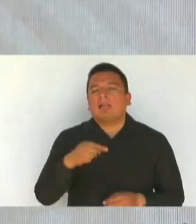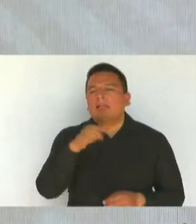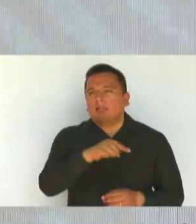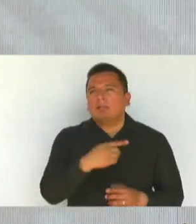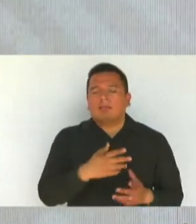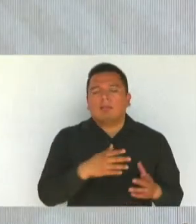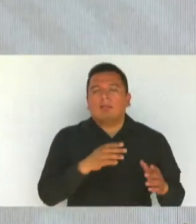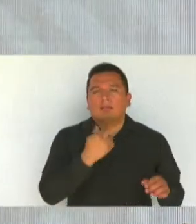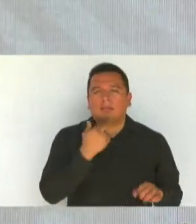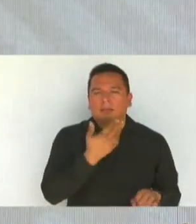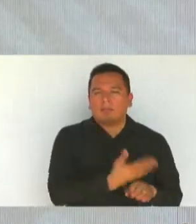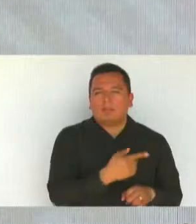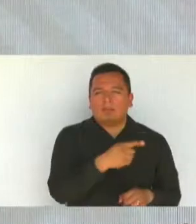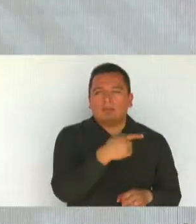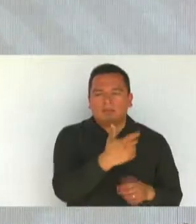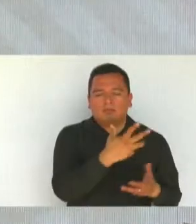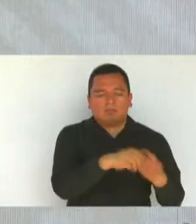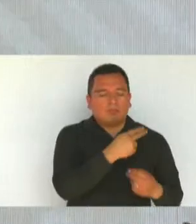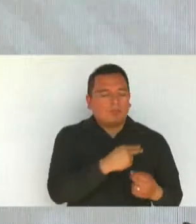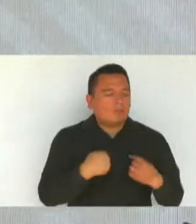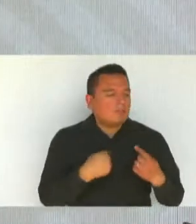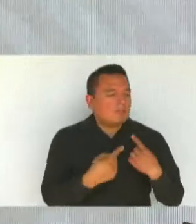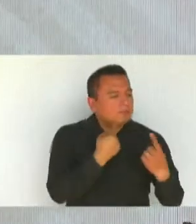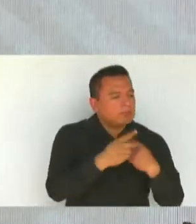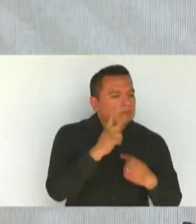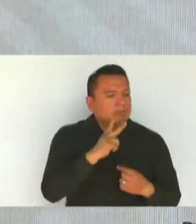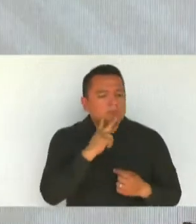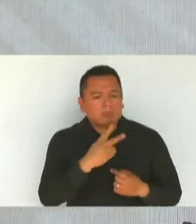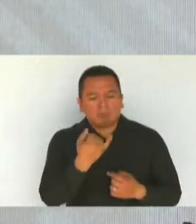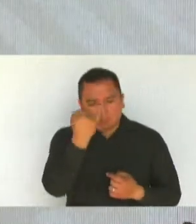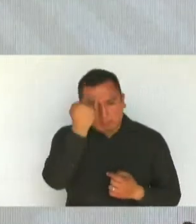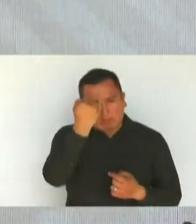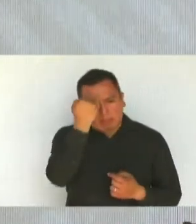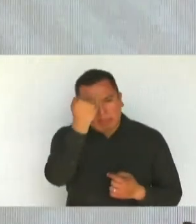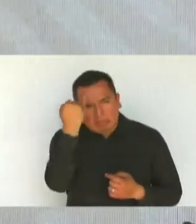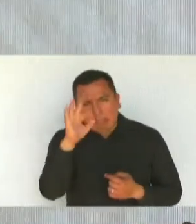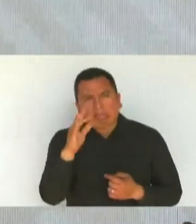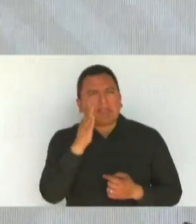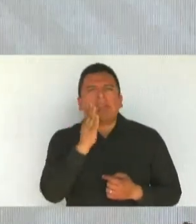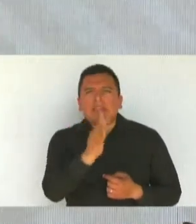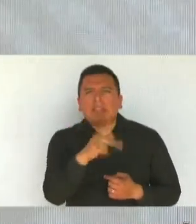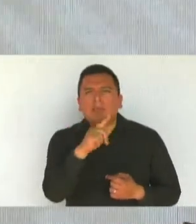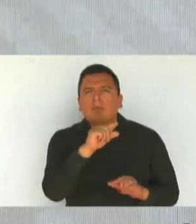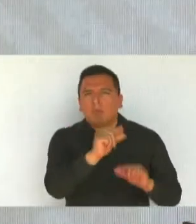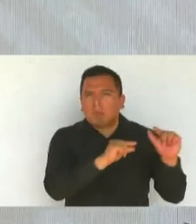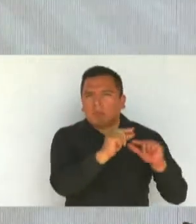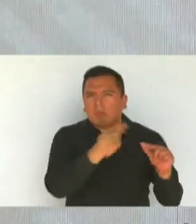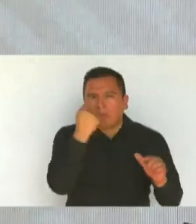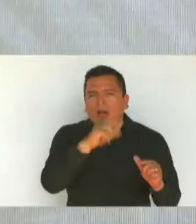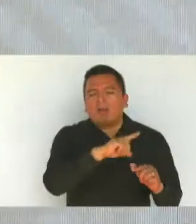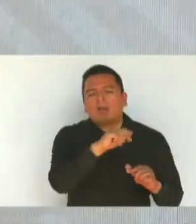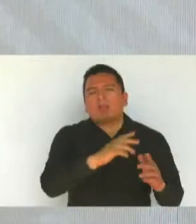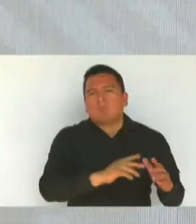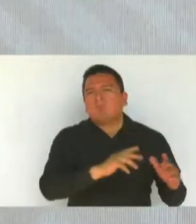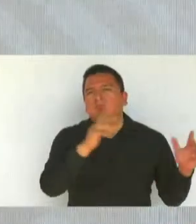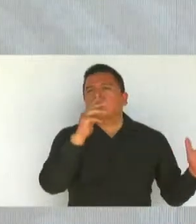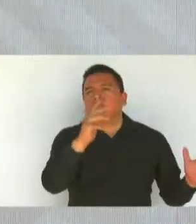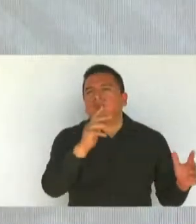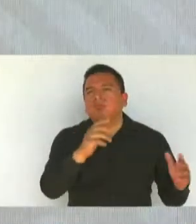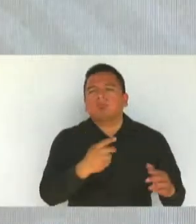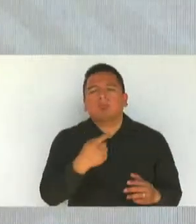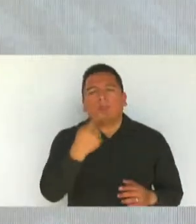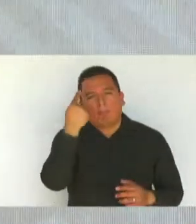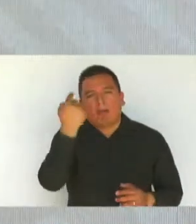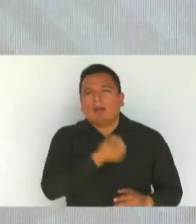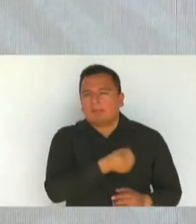dar pasos para empezar a tomar acciones pequeñas que son las que construyen cosas grandes en términos de